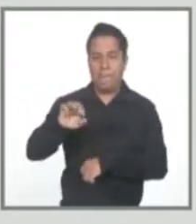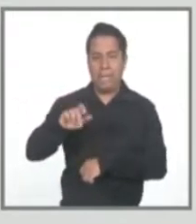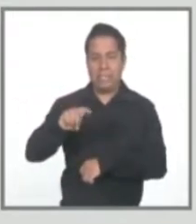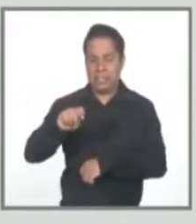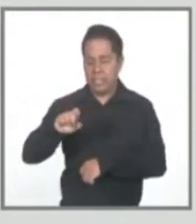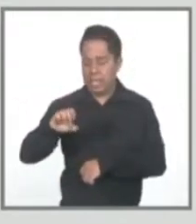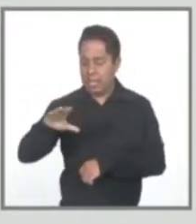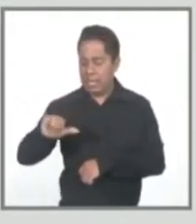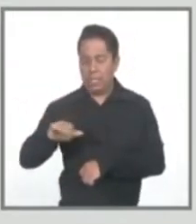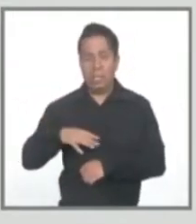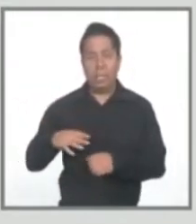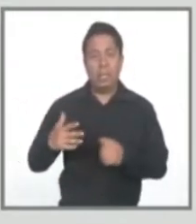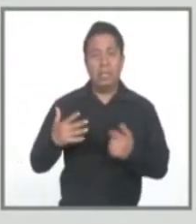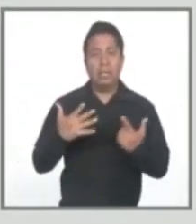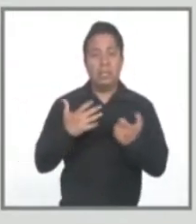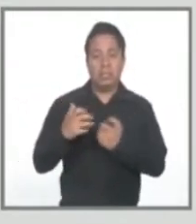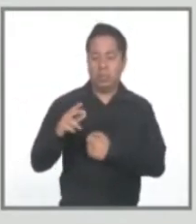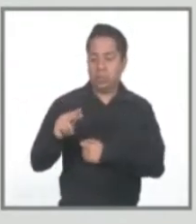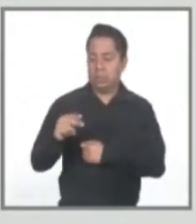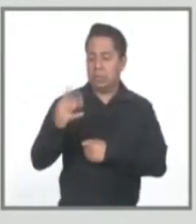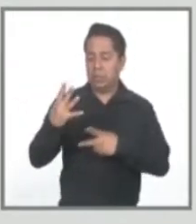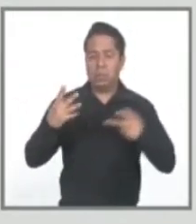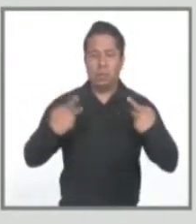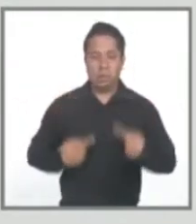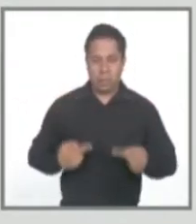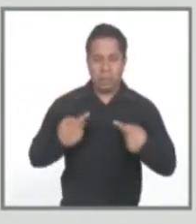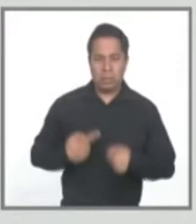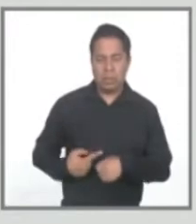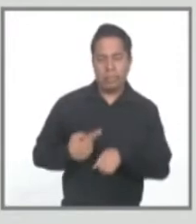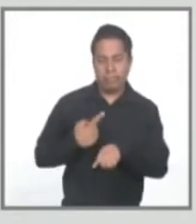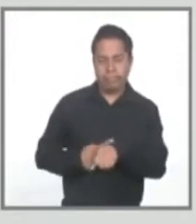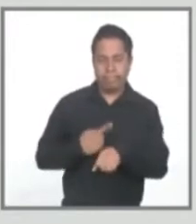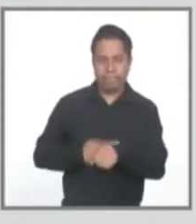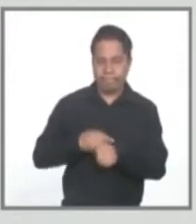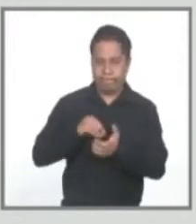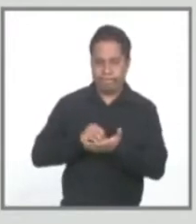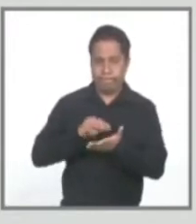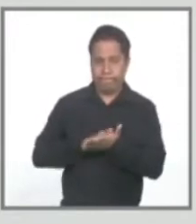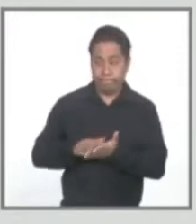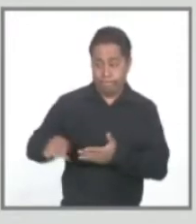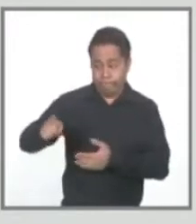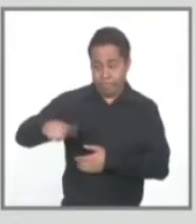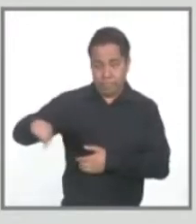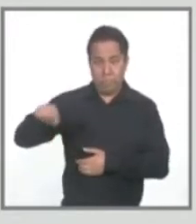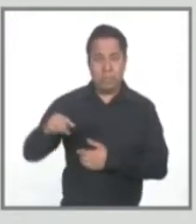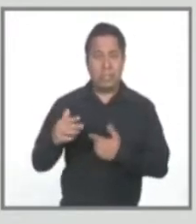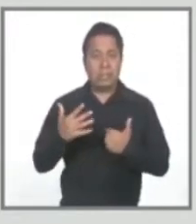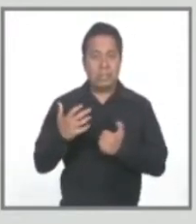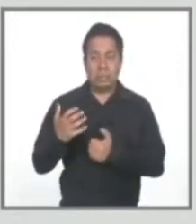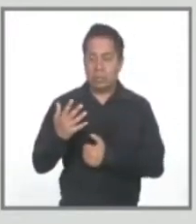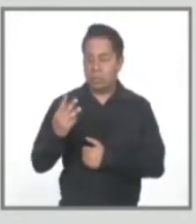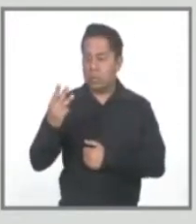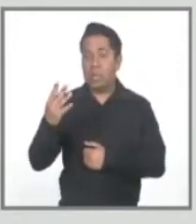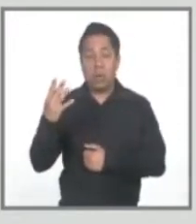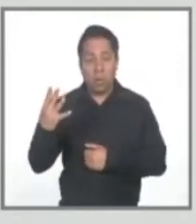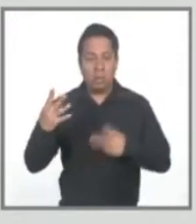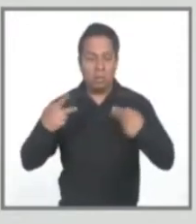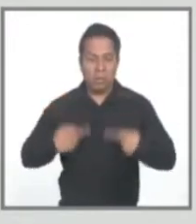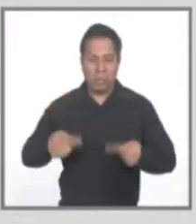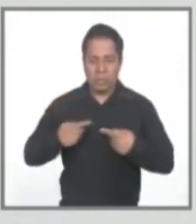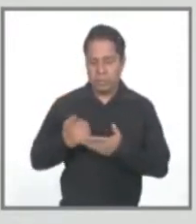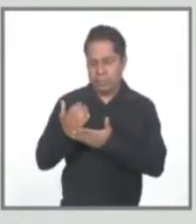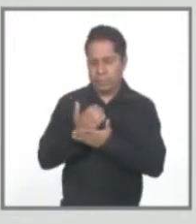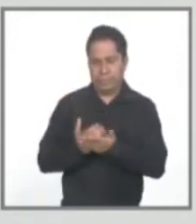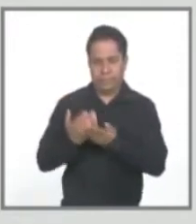presenta a 784 casos confirmados de los cuales 654 se han recuperado y